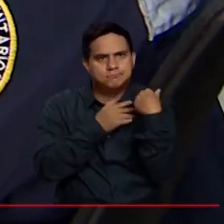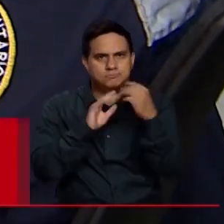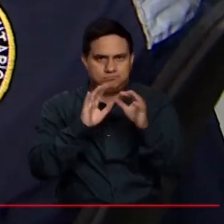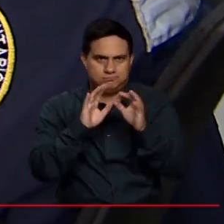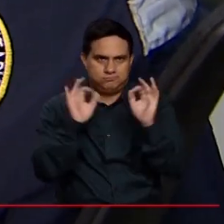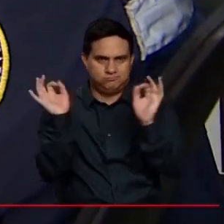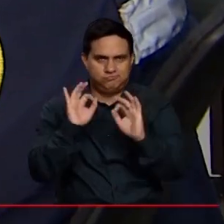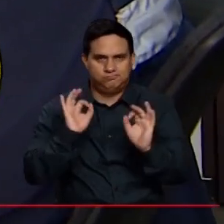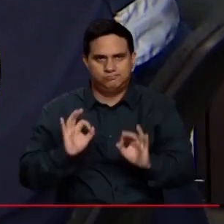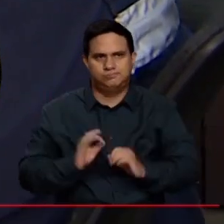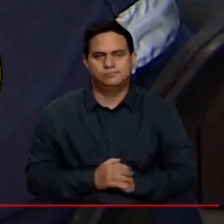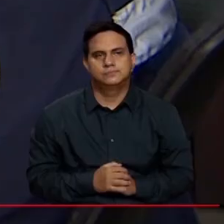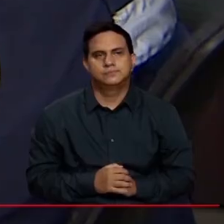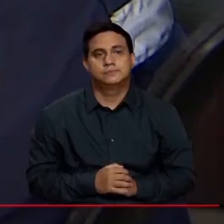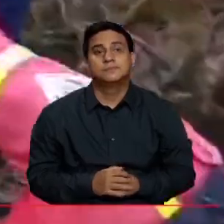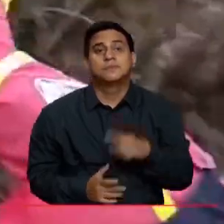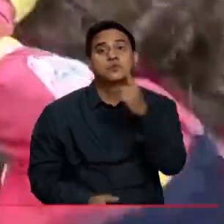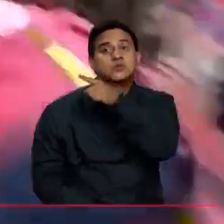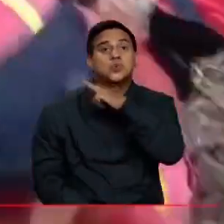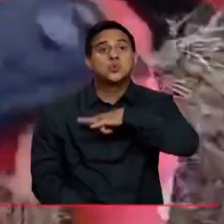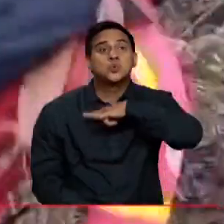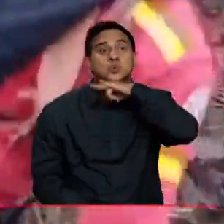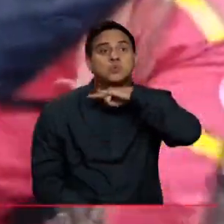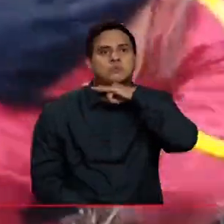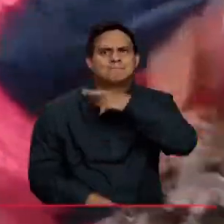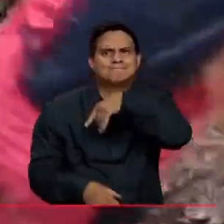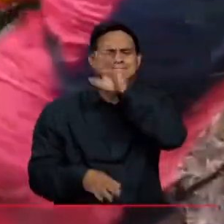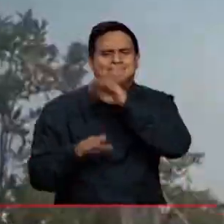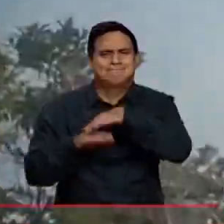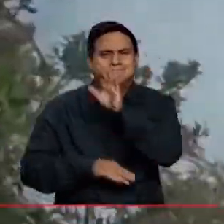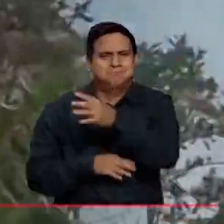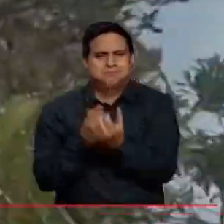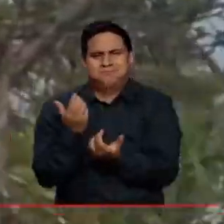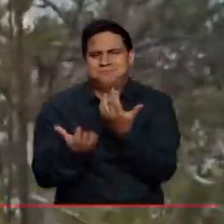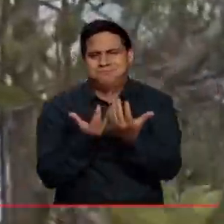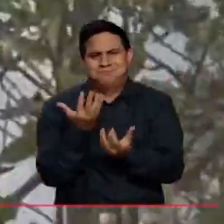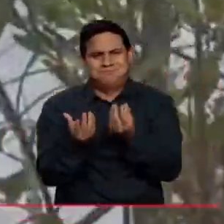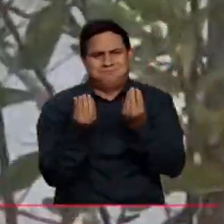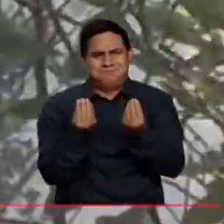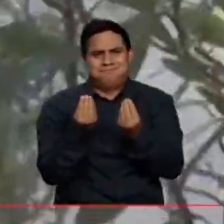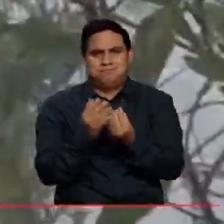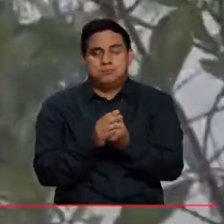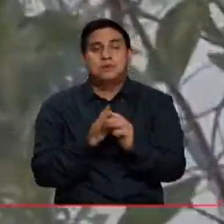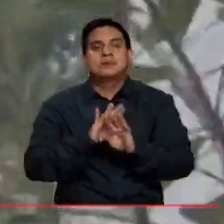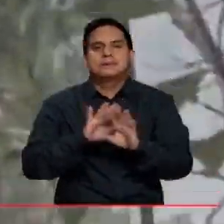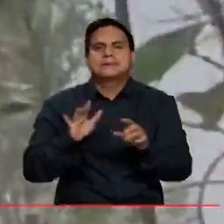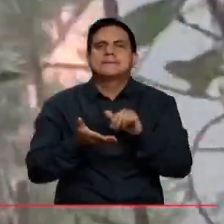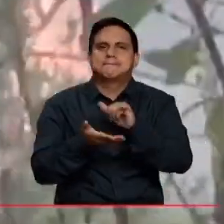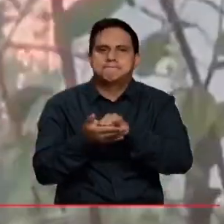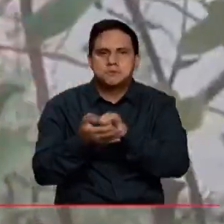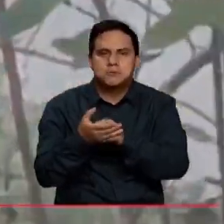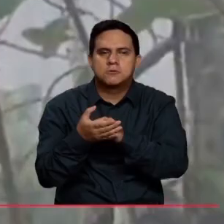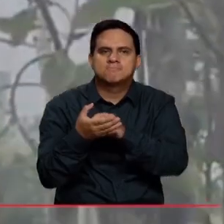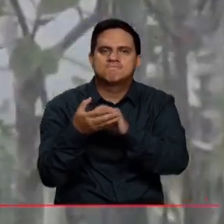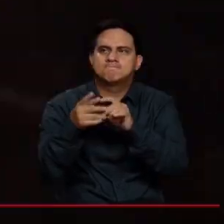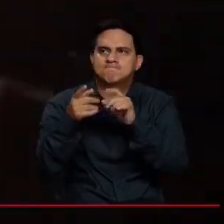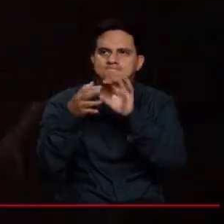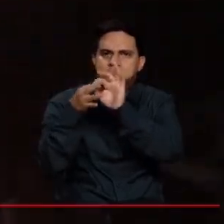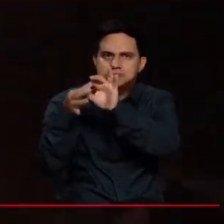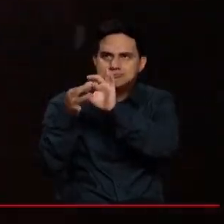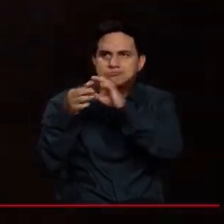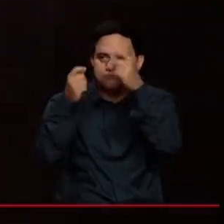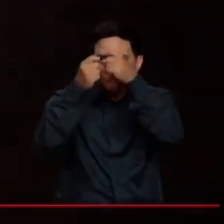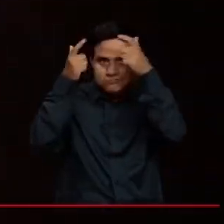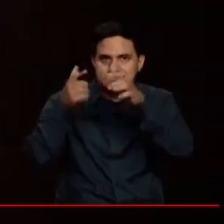Yumbo, capital industrial del país, donde ya se han registrado múltiples incendios forestales y situaciones de riesgo, trabajan en la articulación estatal para la atención de